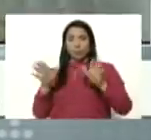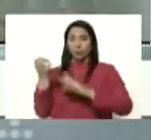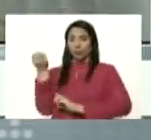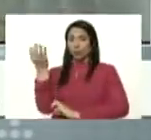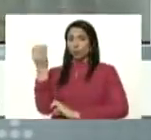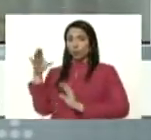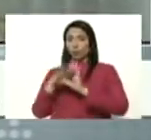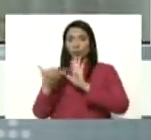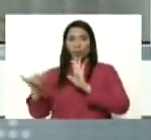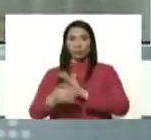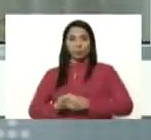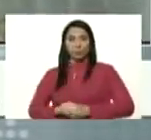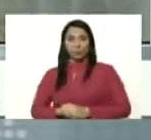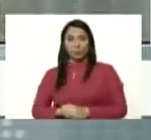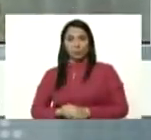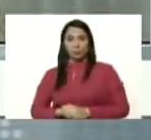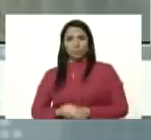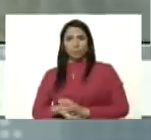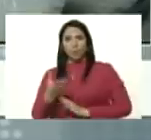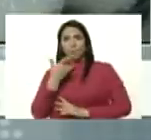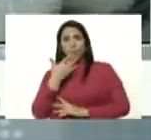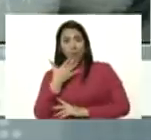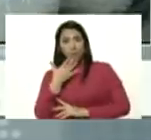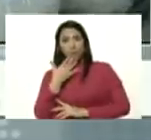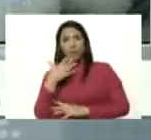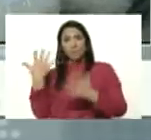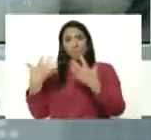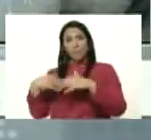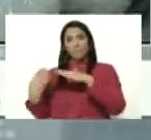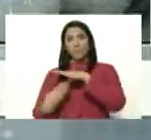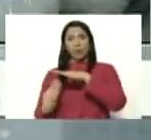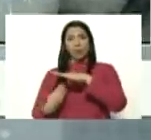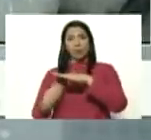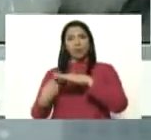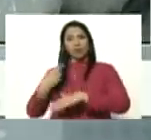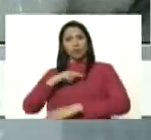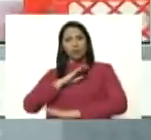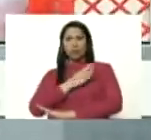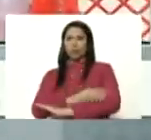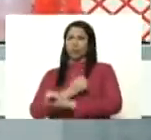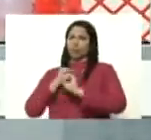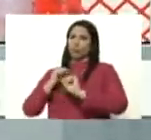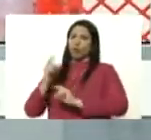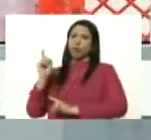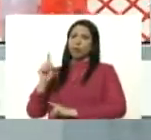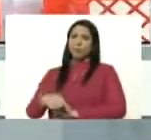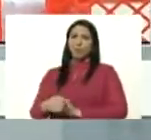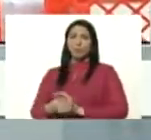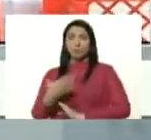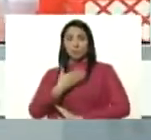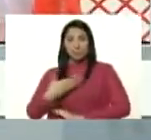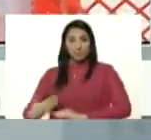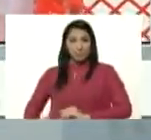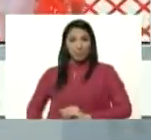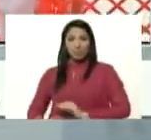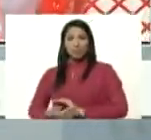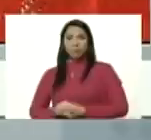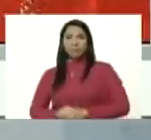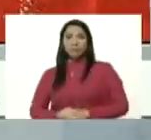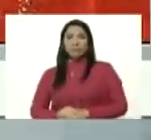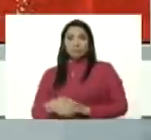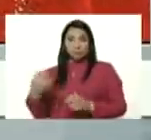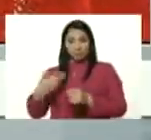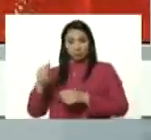Constituyente. En el caso de las empresas básicas, avanzando con mucha fuerza también en Pequivén, presidente, en la petroquímica